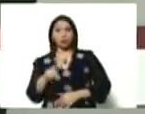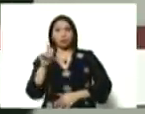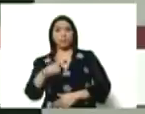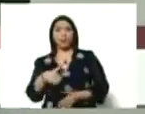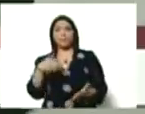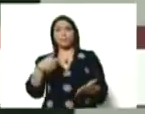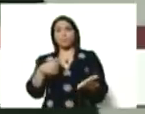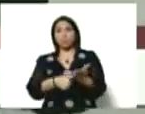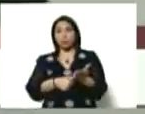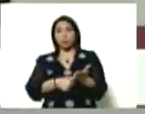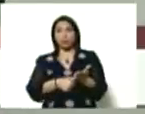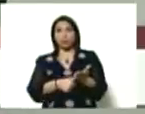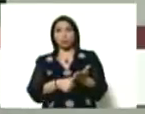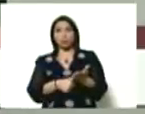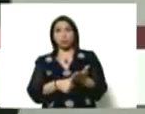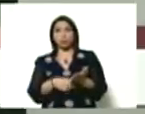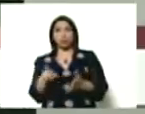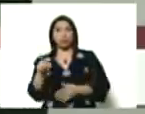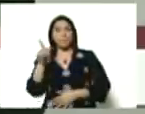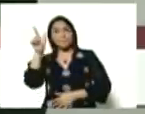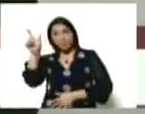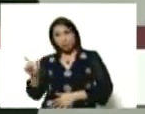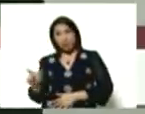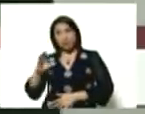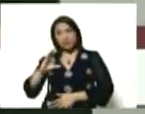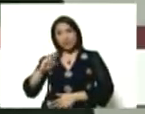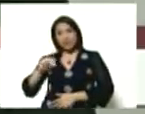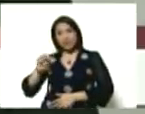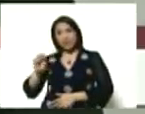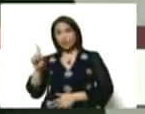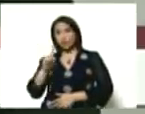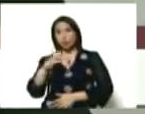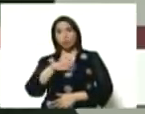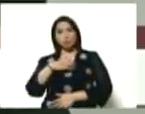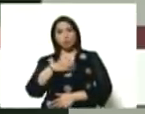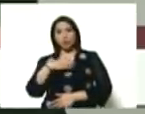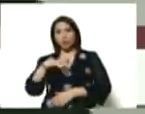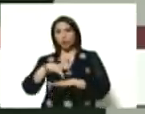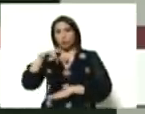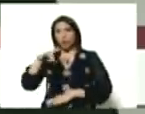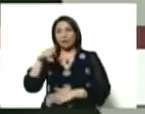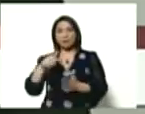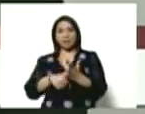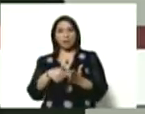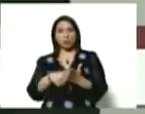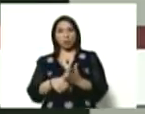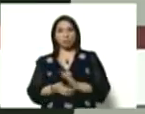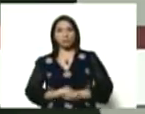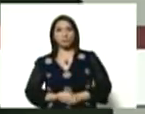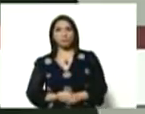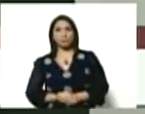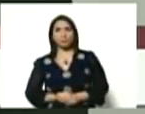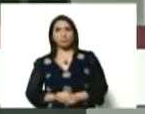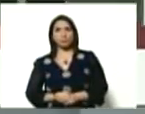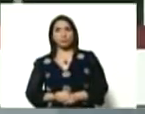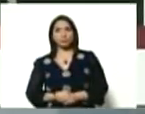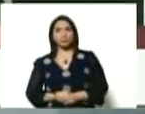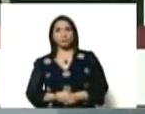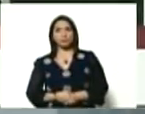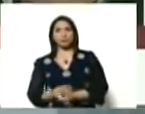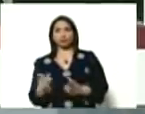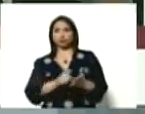que, el personal del CNE no tiene por qué manipular la cédula propia, a cada rato te echan tu alcohol